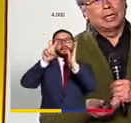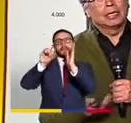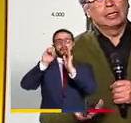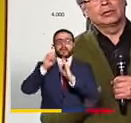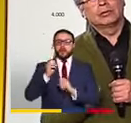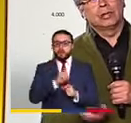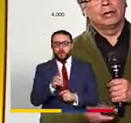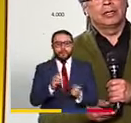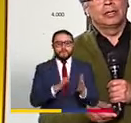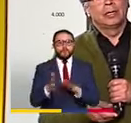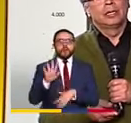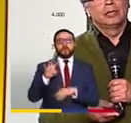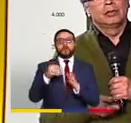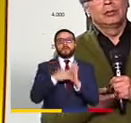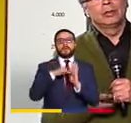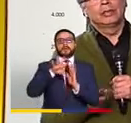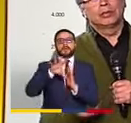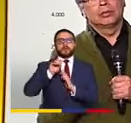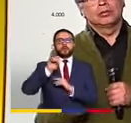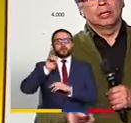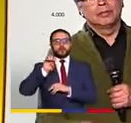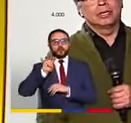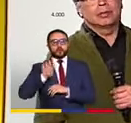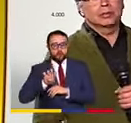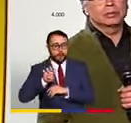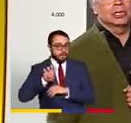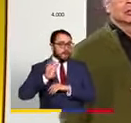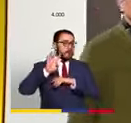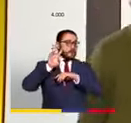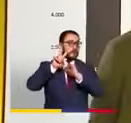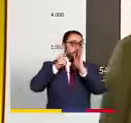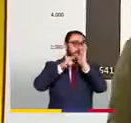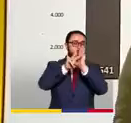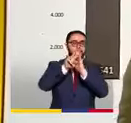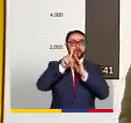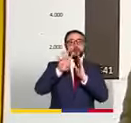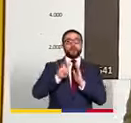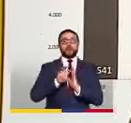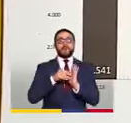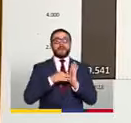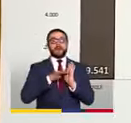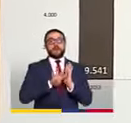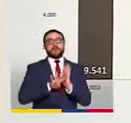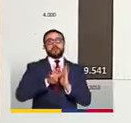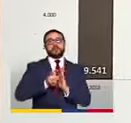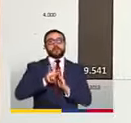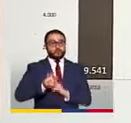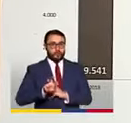2020 9.509, 2021 9.488.